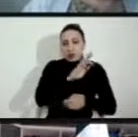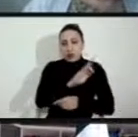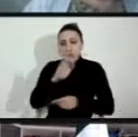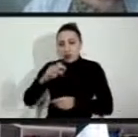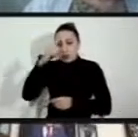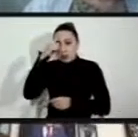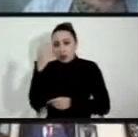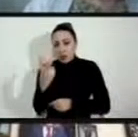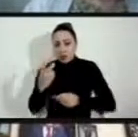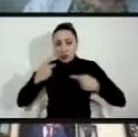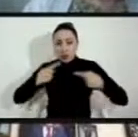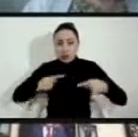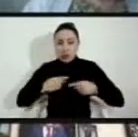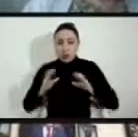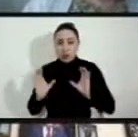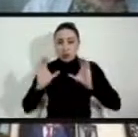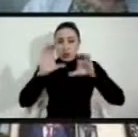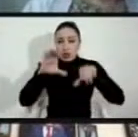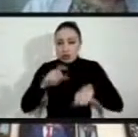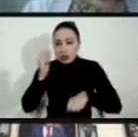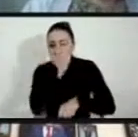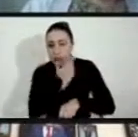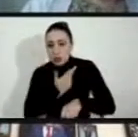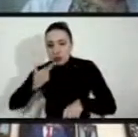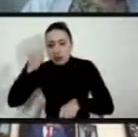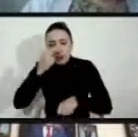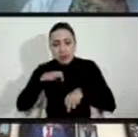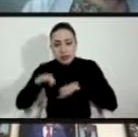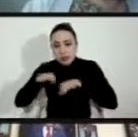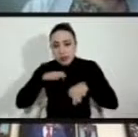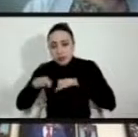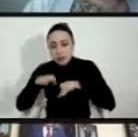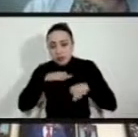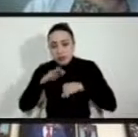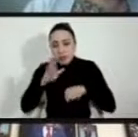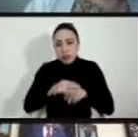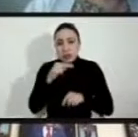acceder a ellas y tener acceso a un trabajo digno.